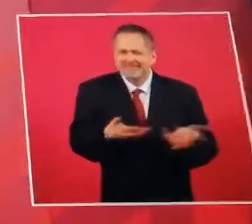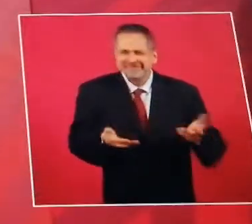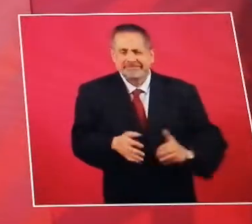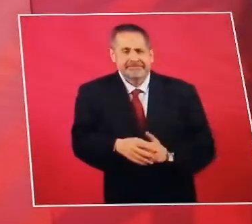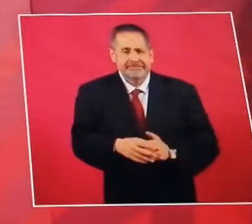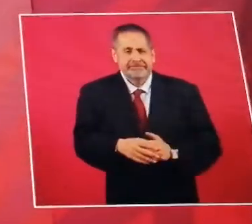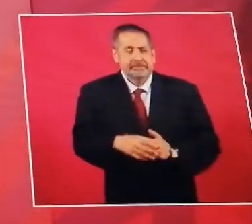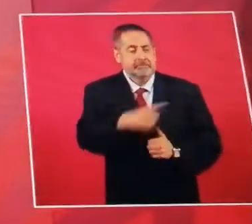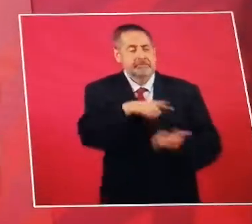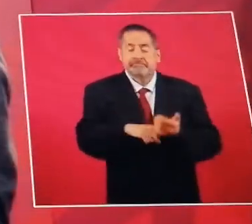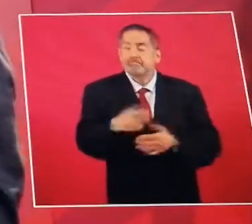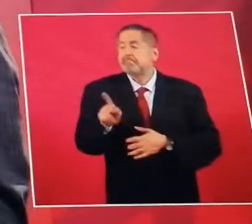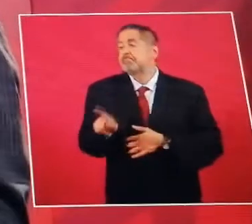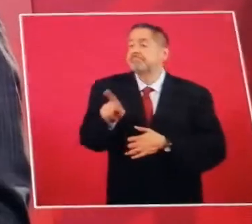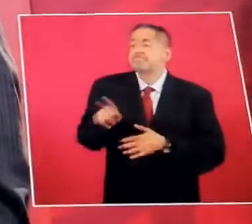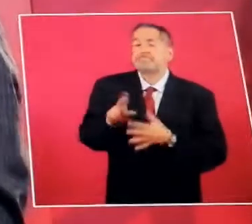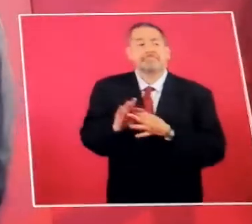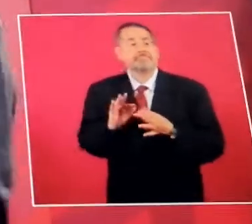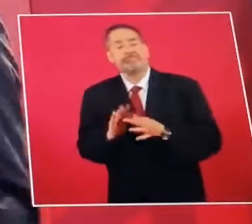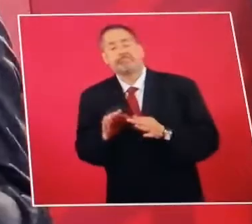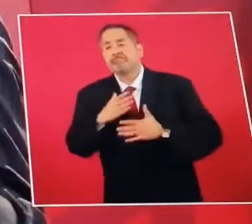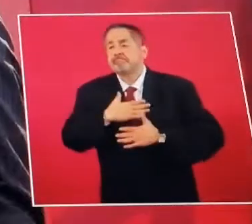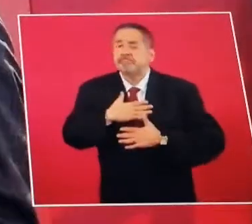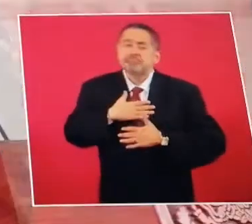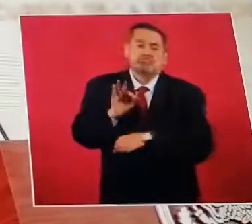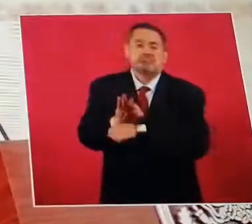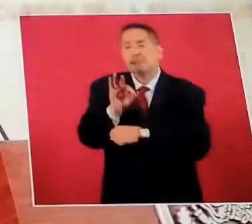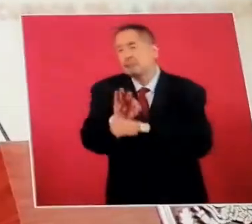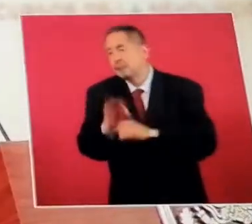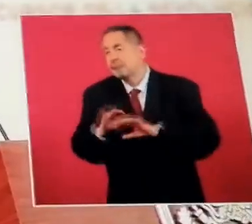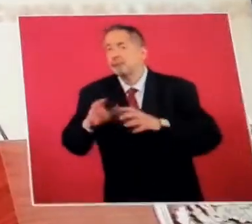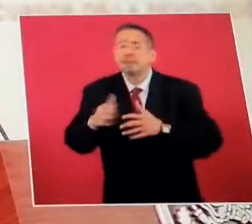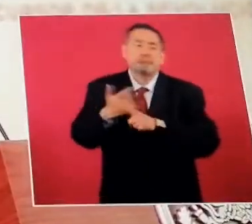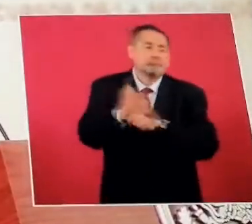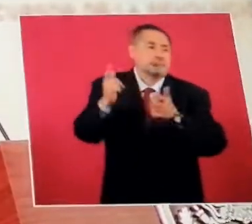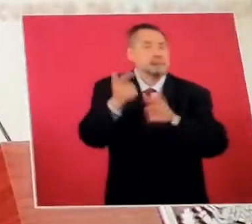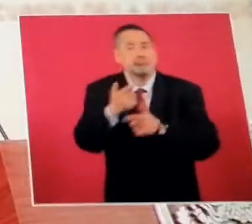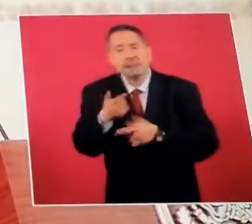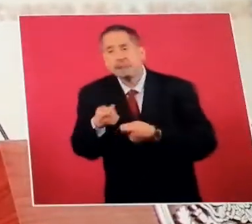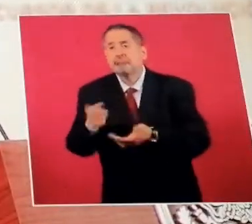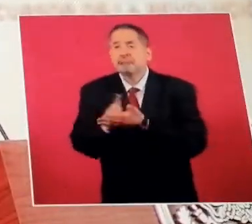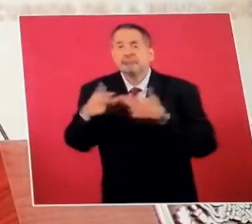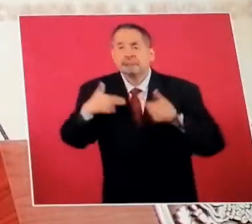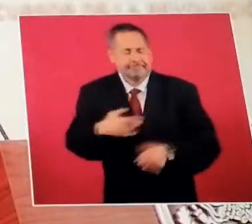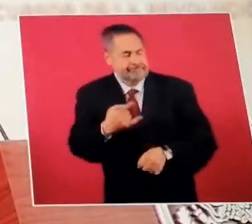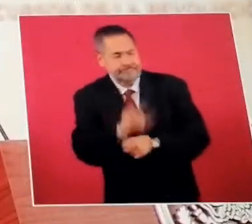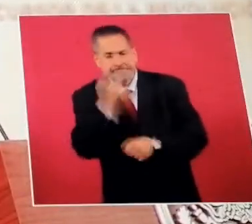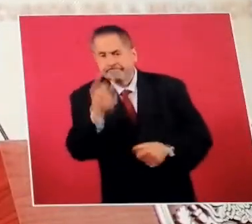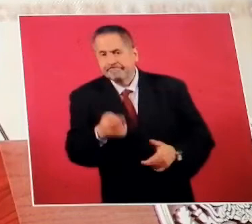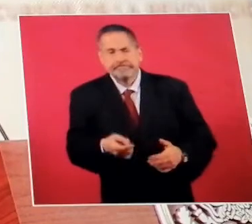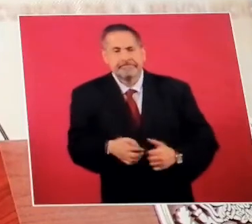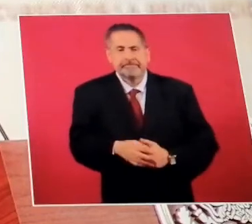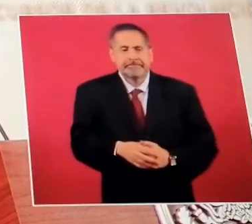quieren aparentar que son paladines de la libertad y de la defensa de los derechos humanos.